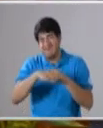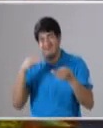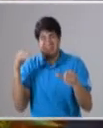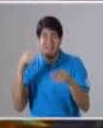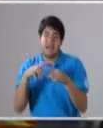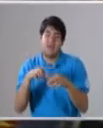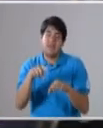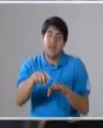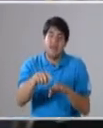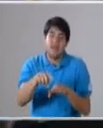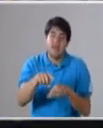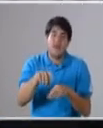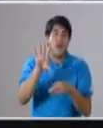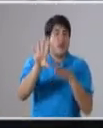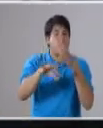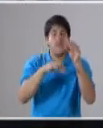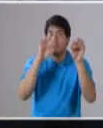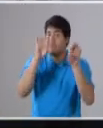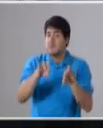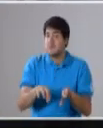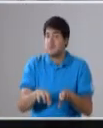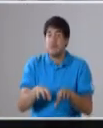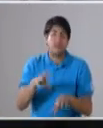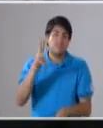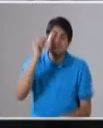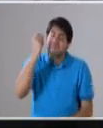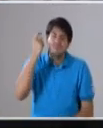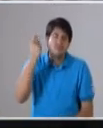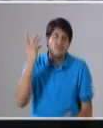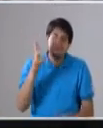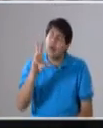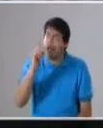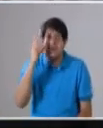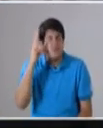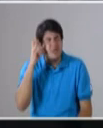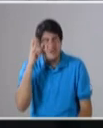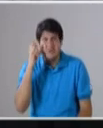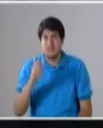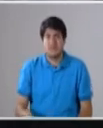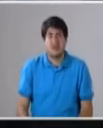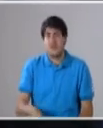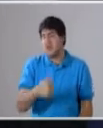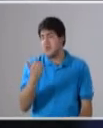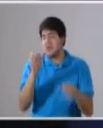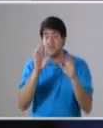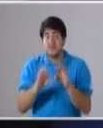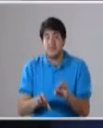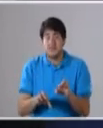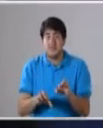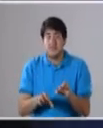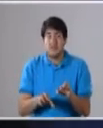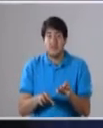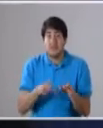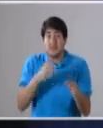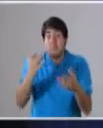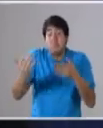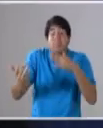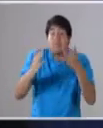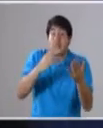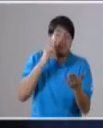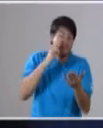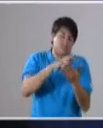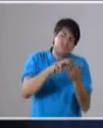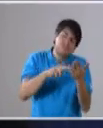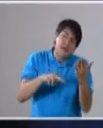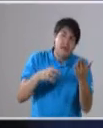Y la gente, algunos ni lo oyen. Y otros, si no lo oyen, mucho menos, o tal vez sí lo oyen, pero ya no